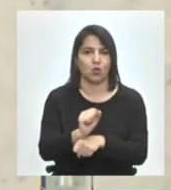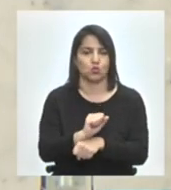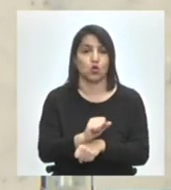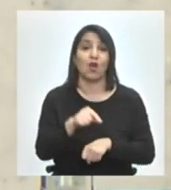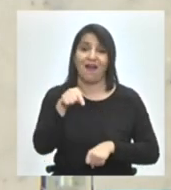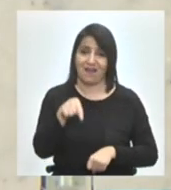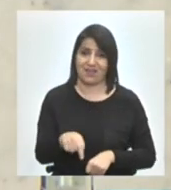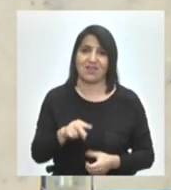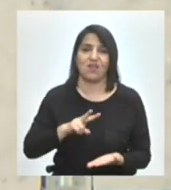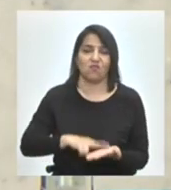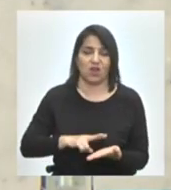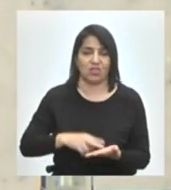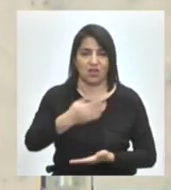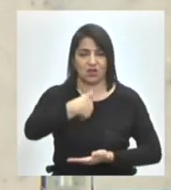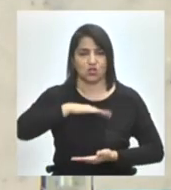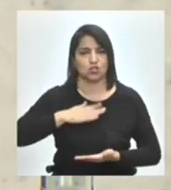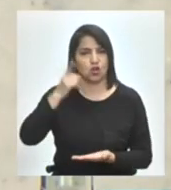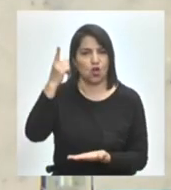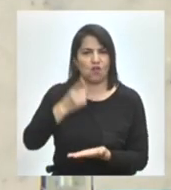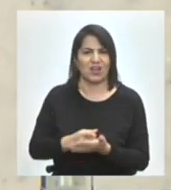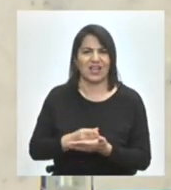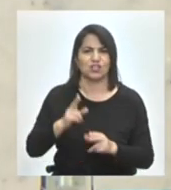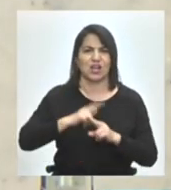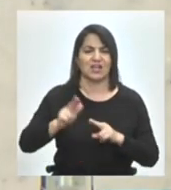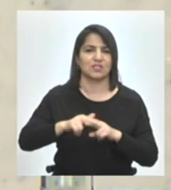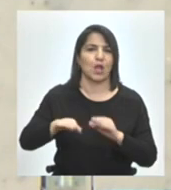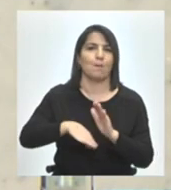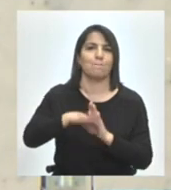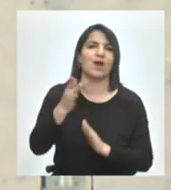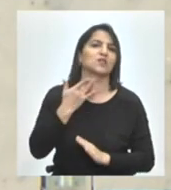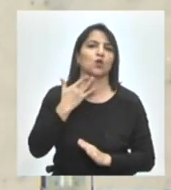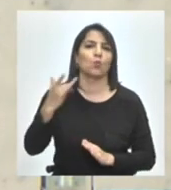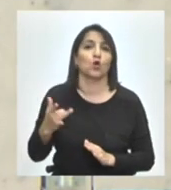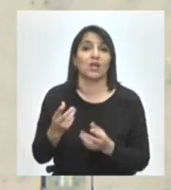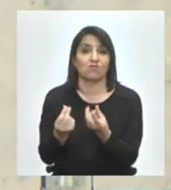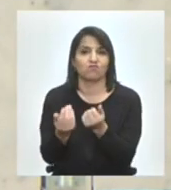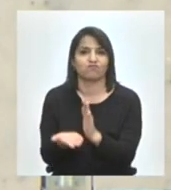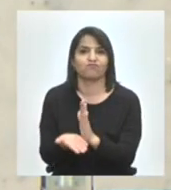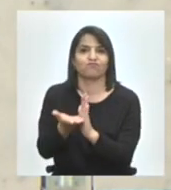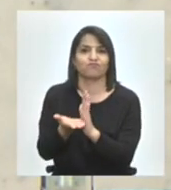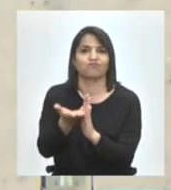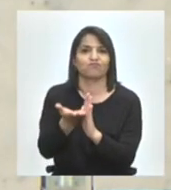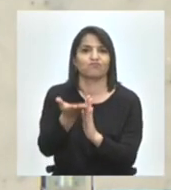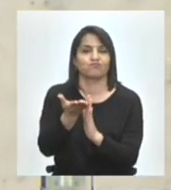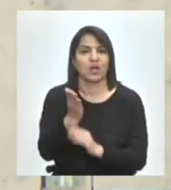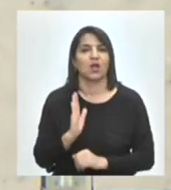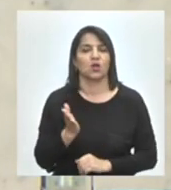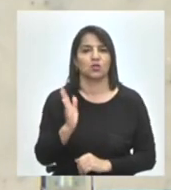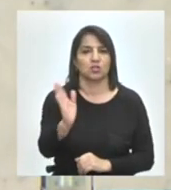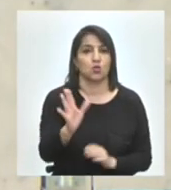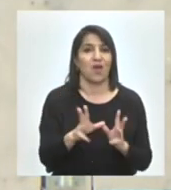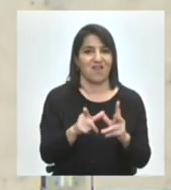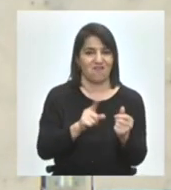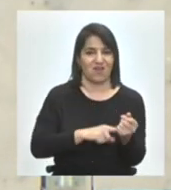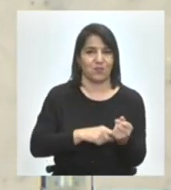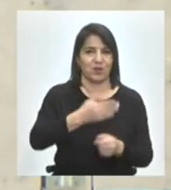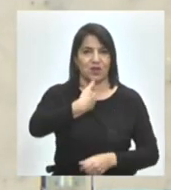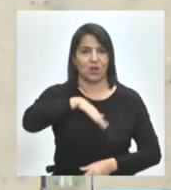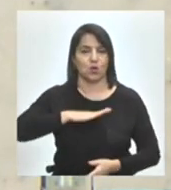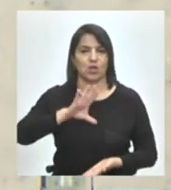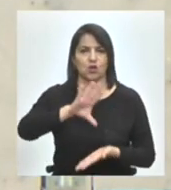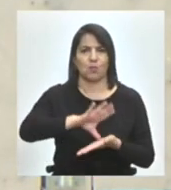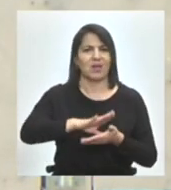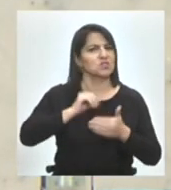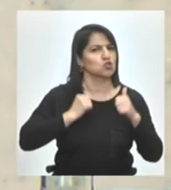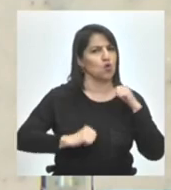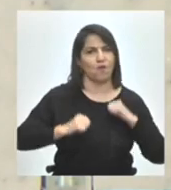cierto, tenemos la obligación de hacer mucho más porque las alzas continúan y porque las familias de nuestro país las siguen